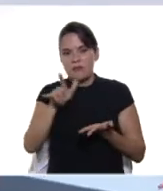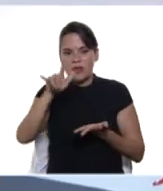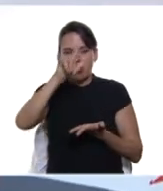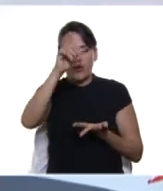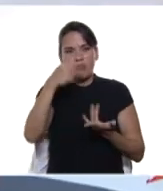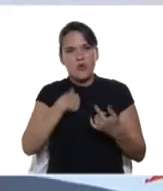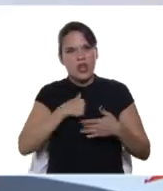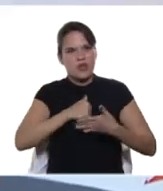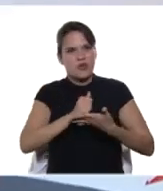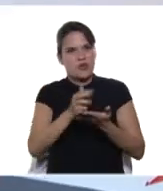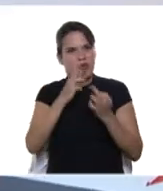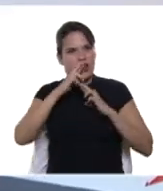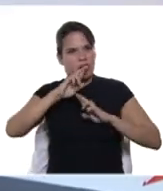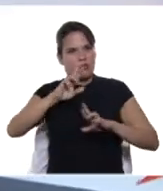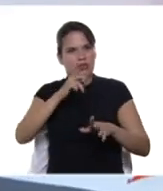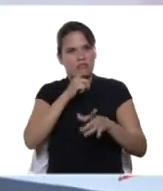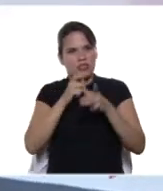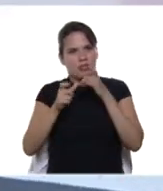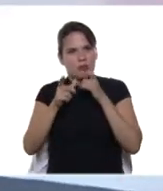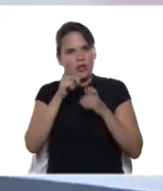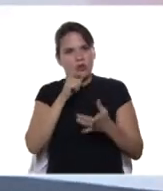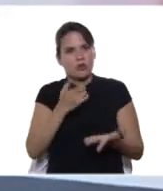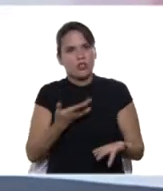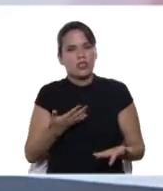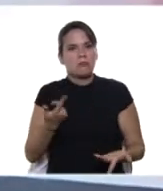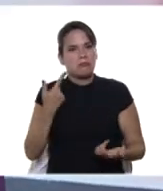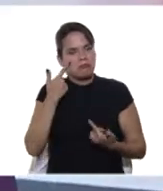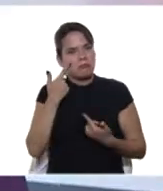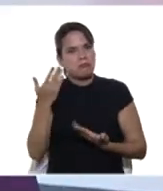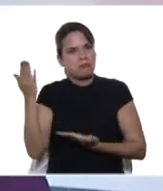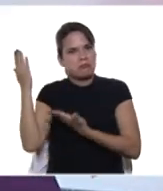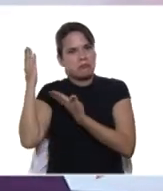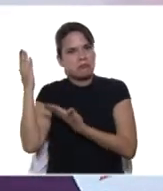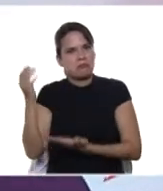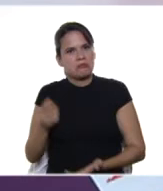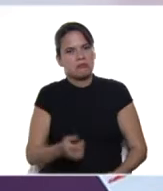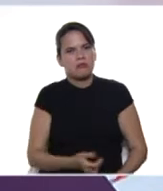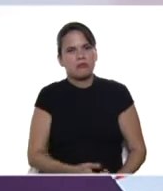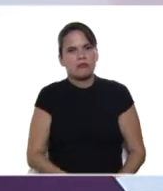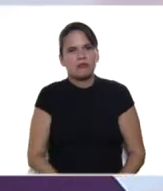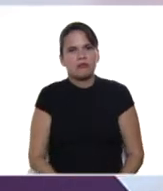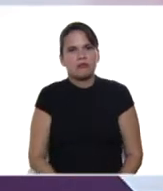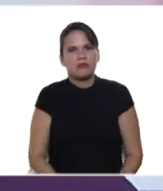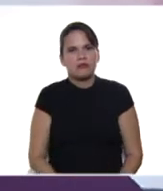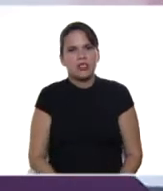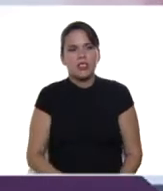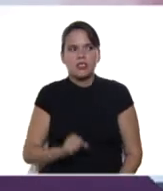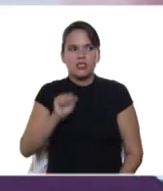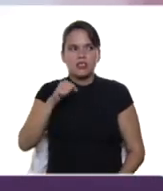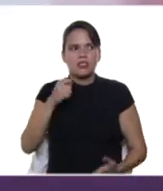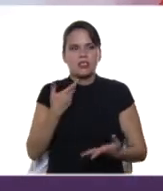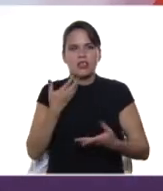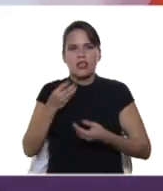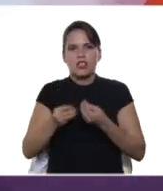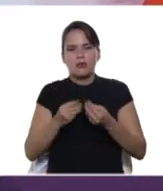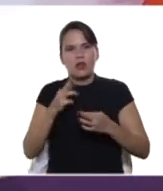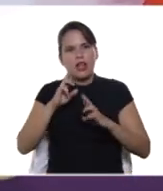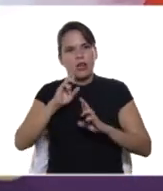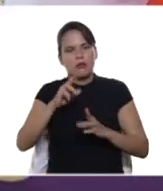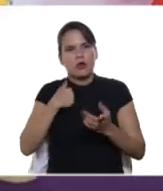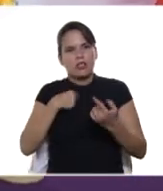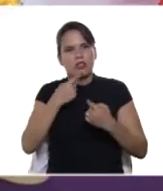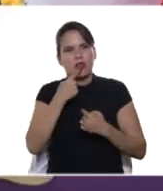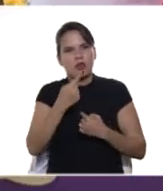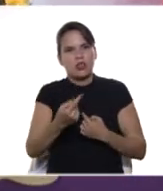responder con este interrogante. Y efectivamente, Si revisamos la respuesta que él nos